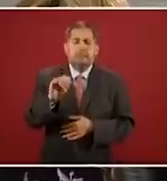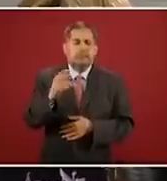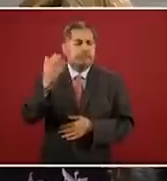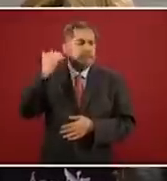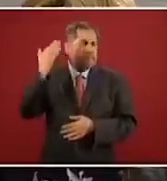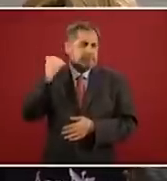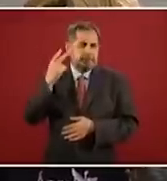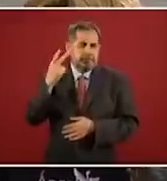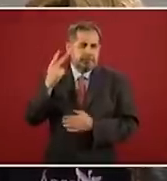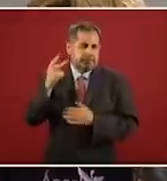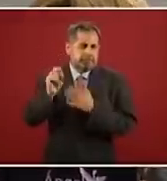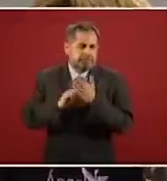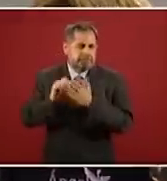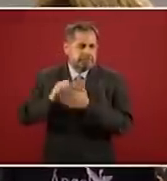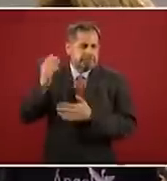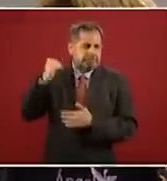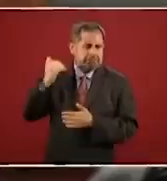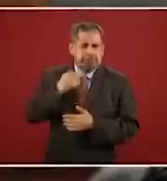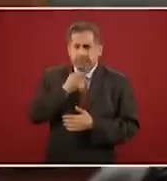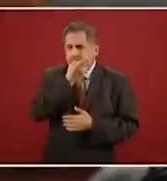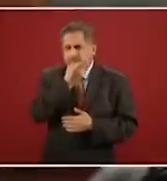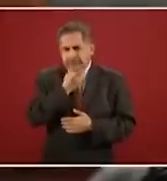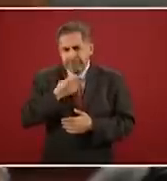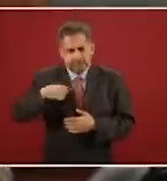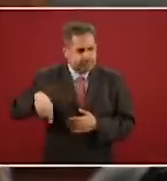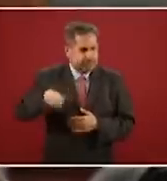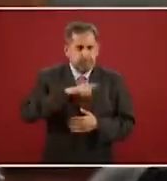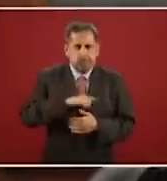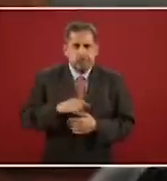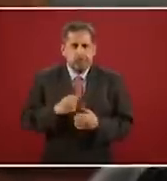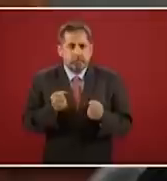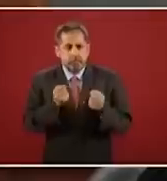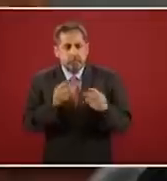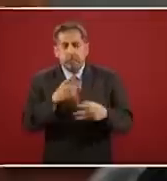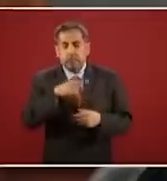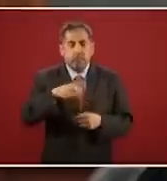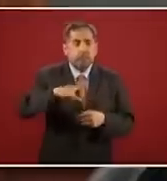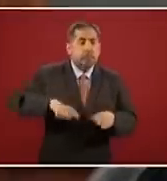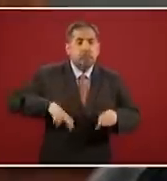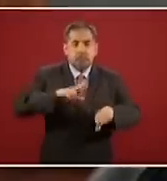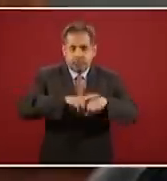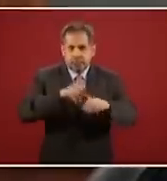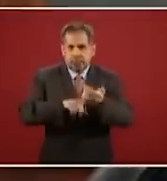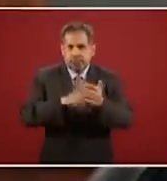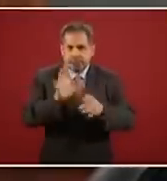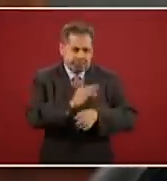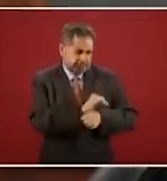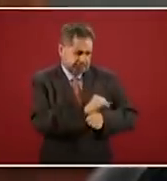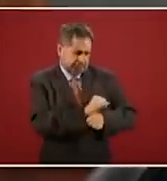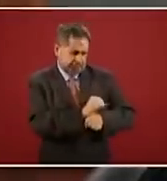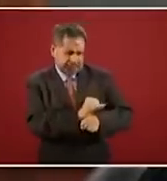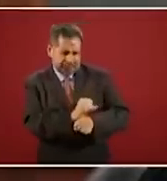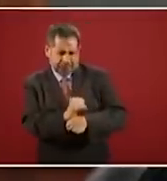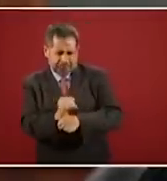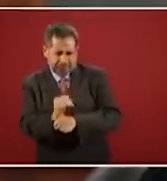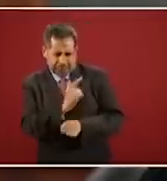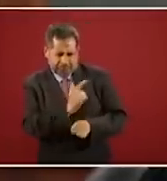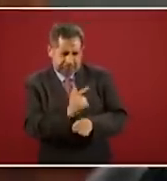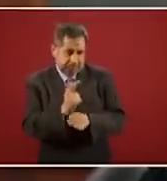nos comentó que había varios gobernadores siendo investigados precisamente por actividades de esta índole